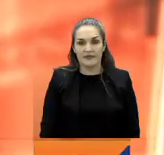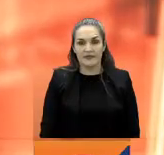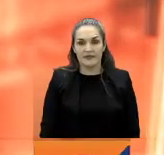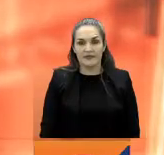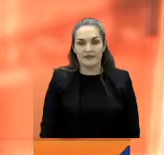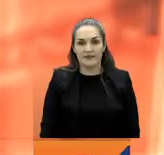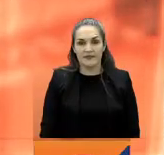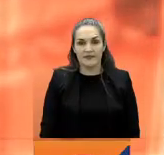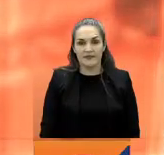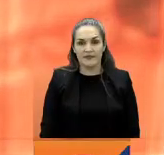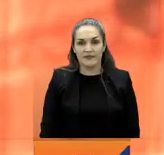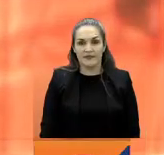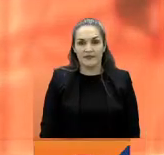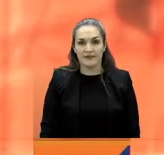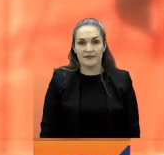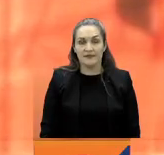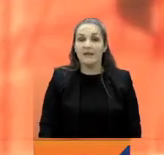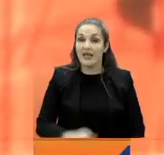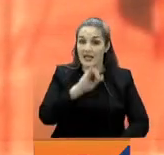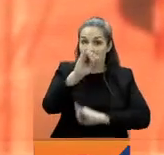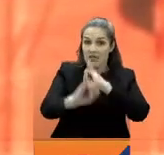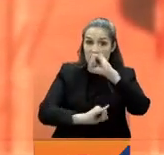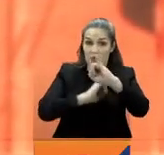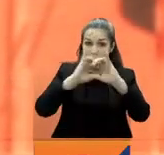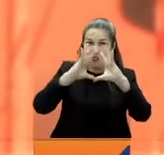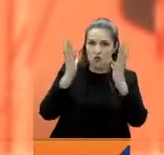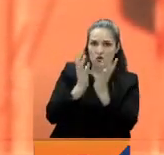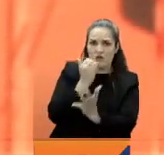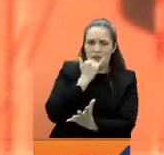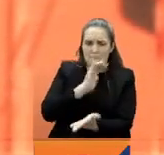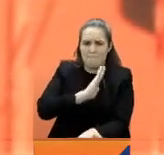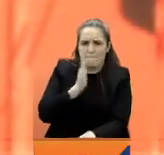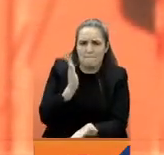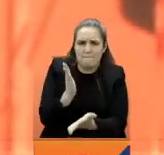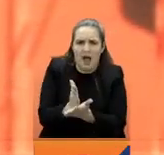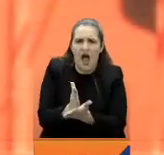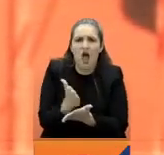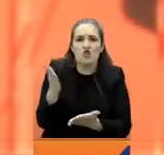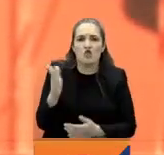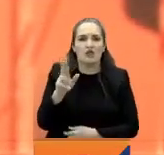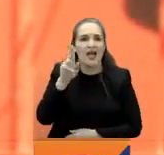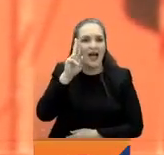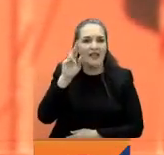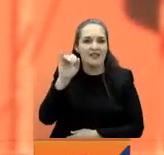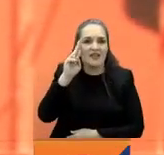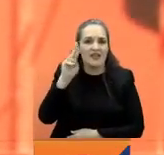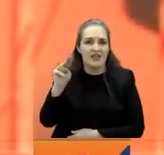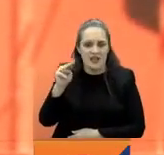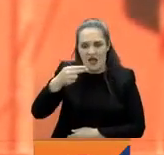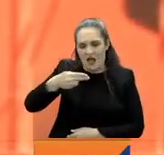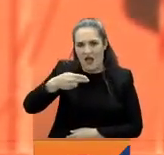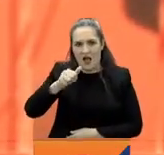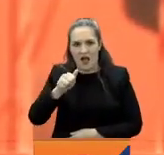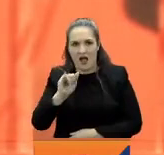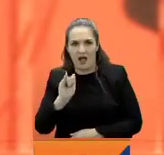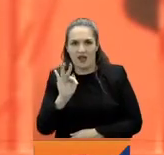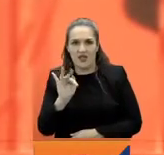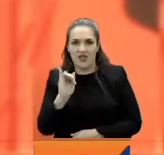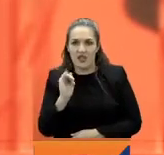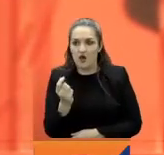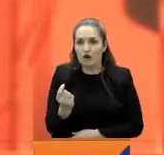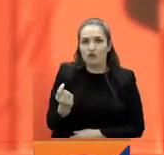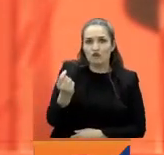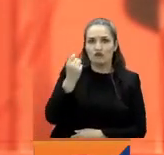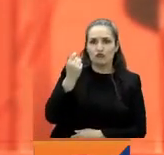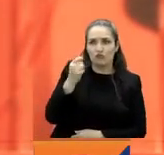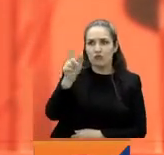Nuestra mirada internacional inicia en Haití con la noticia que le está dando la vuelta al mundo, el asesinato del presidente de este país hace unas horas y que